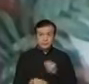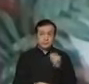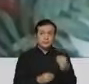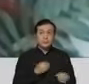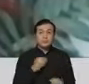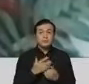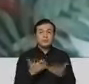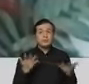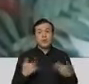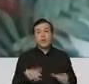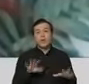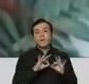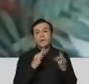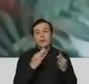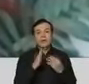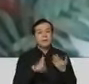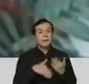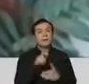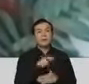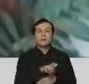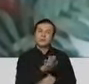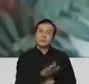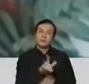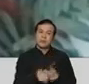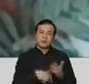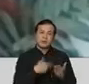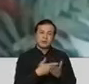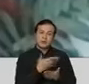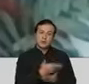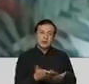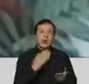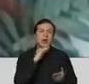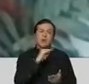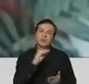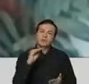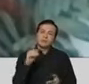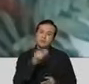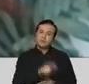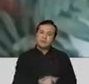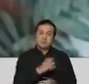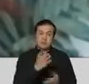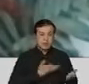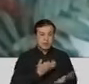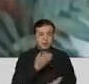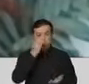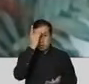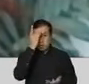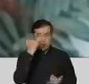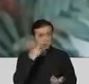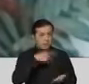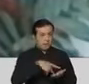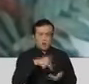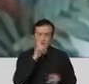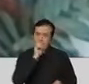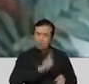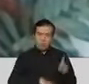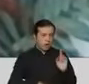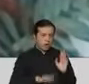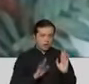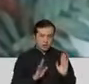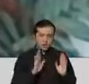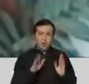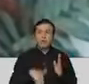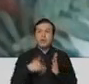es lo que hace cualquier familia. Va donde el tendero que le había fiado y le dijo, a ver, señor tendero, lo que le debo no le puedo pagar. O fue donde